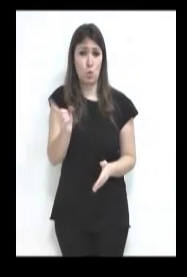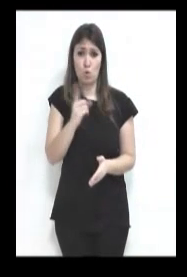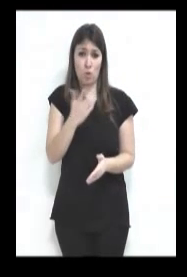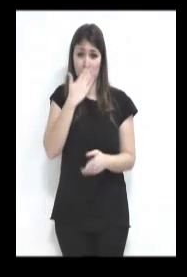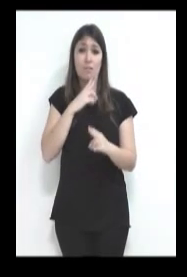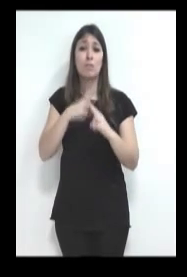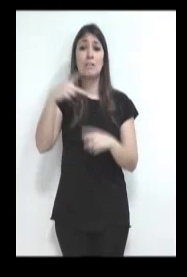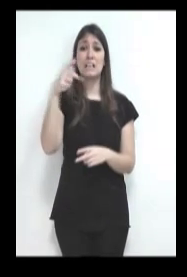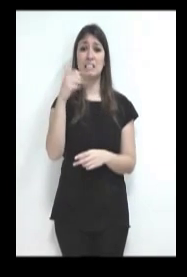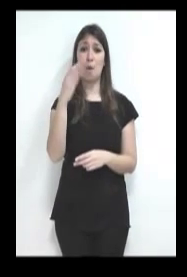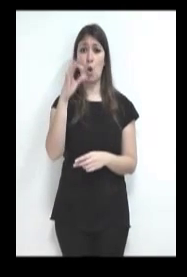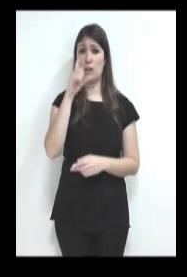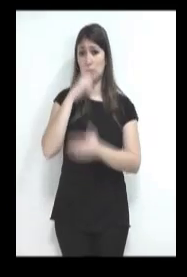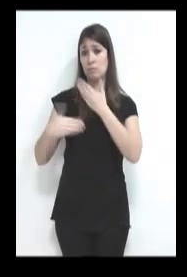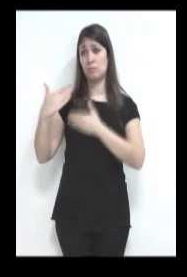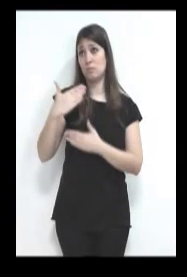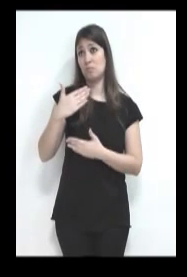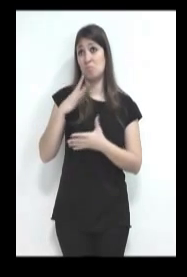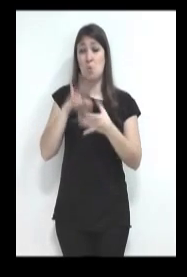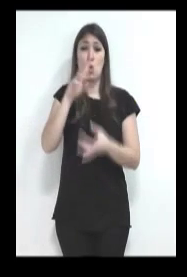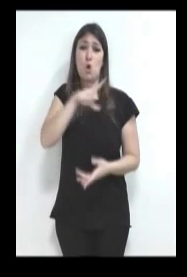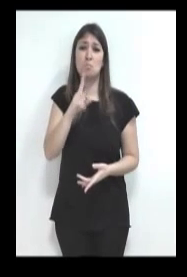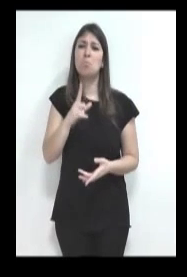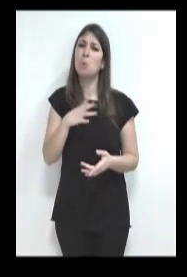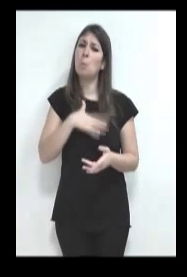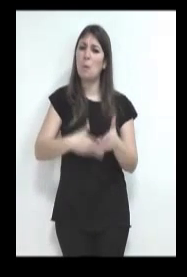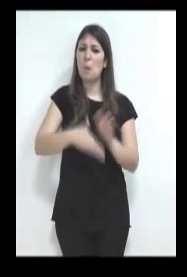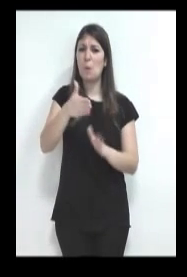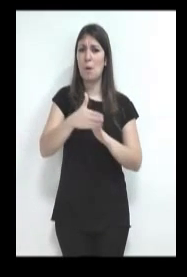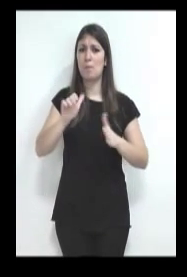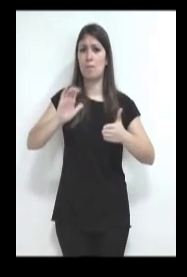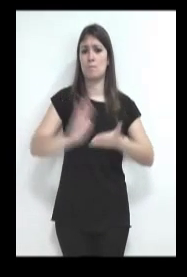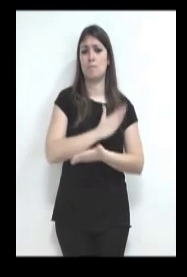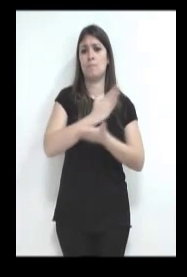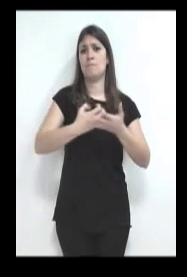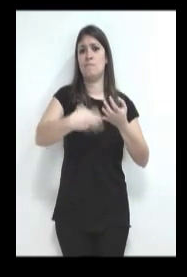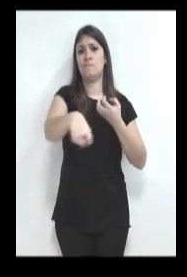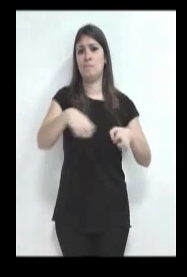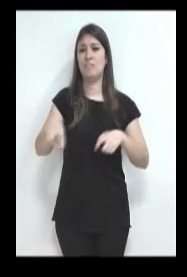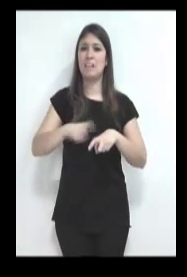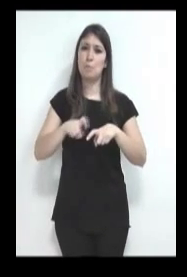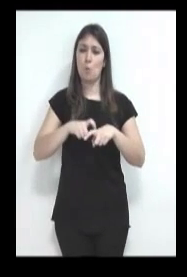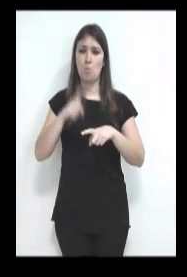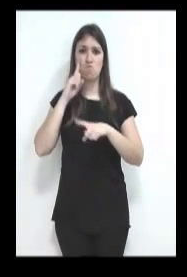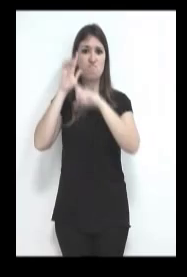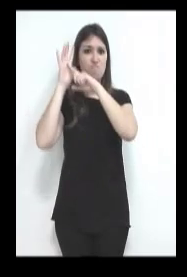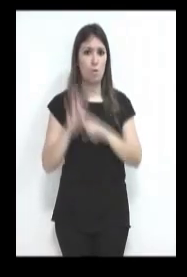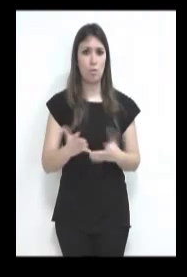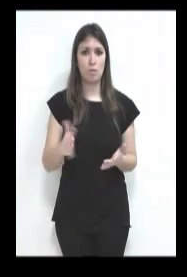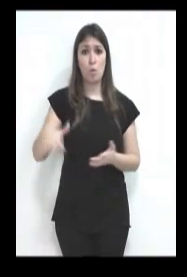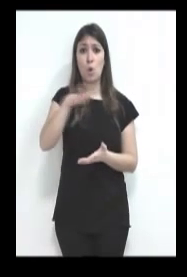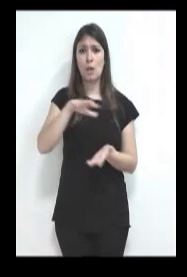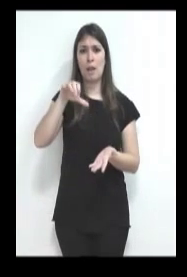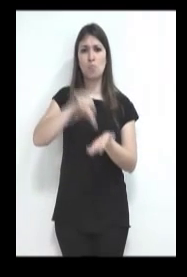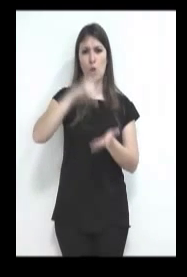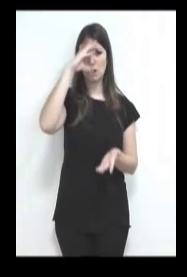es la imagen ni mucho menos, pero empecemos a hacer una segregación, una discriminación de espacios no inteligentes